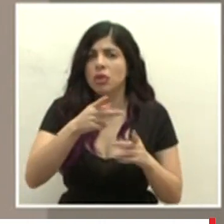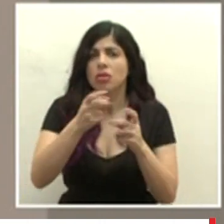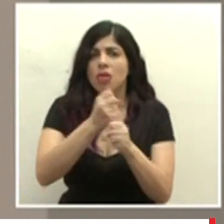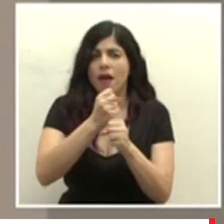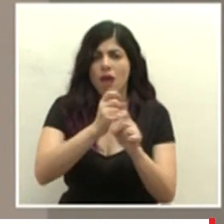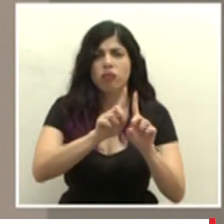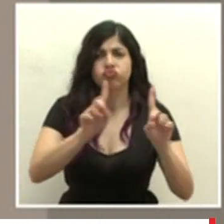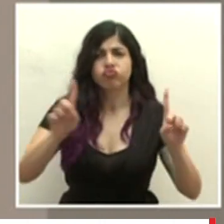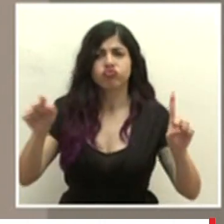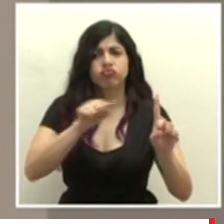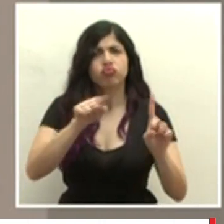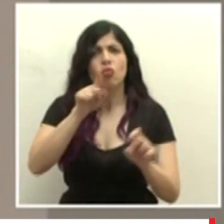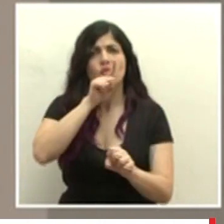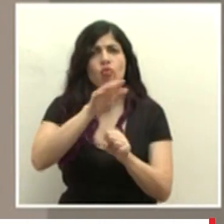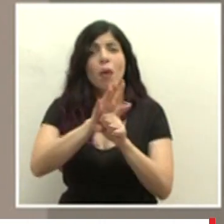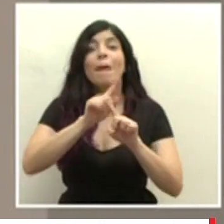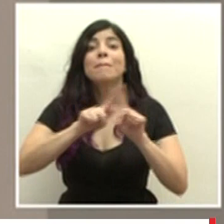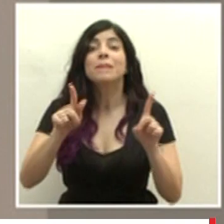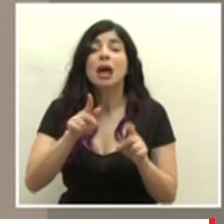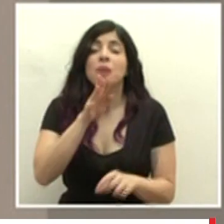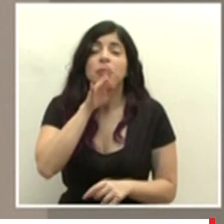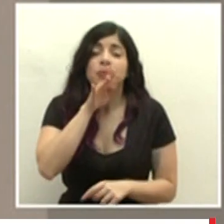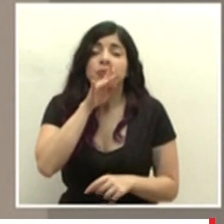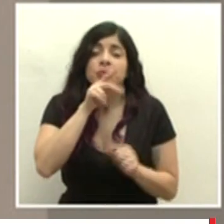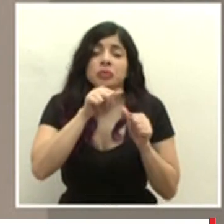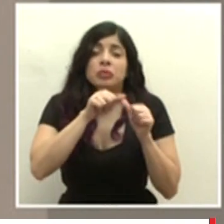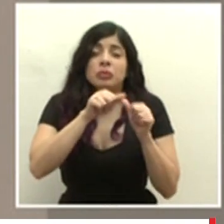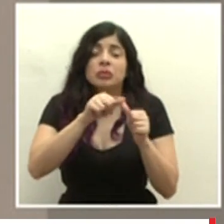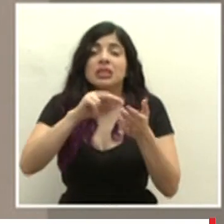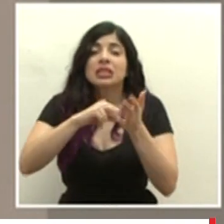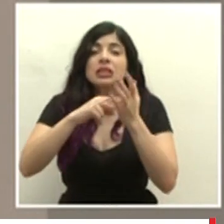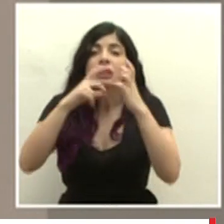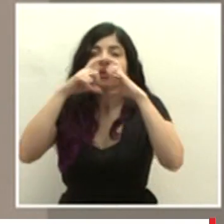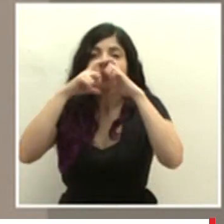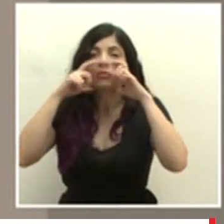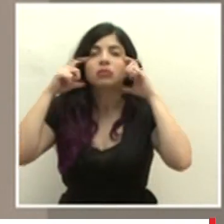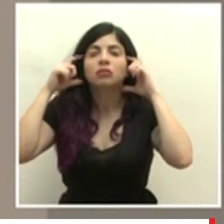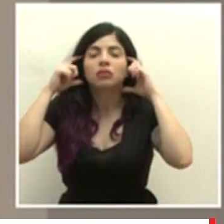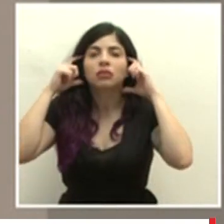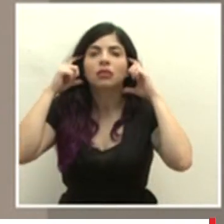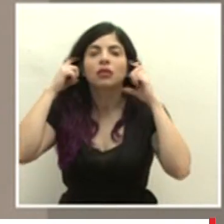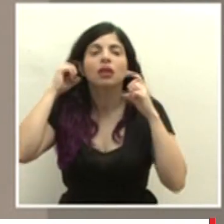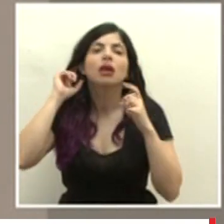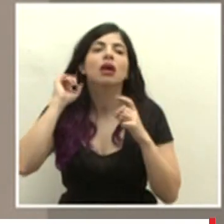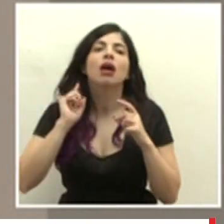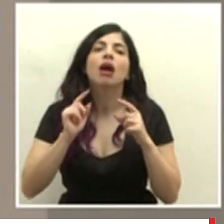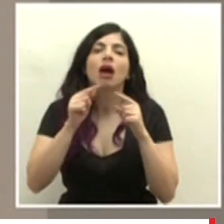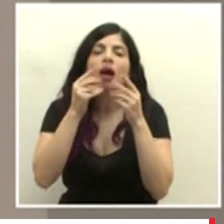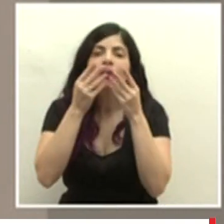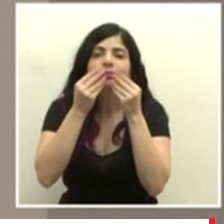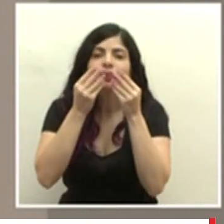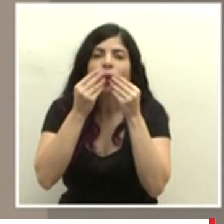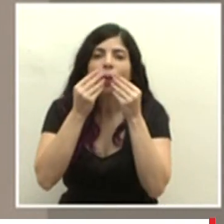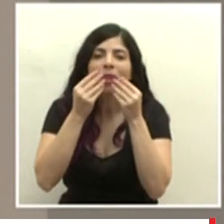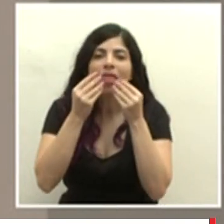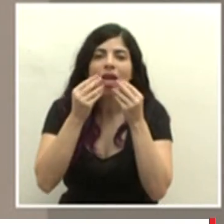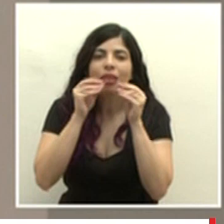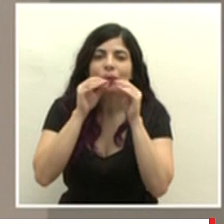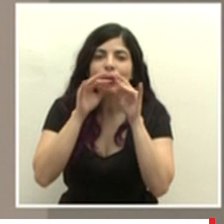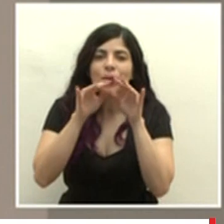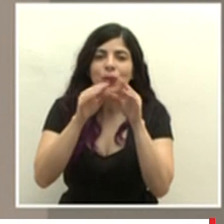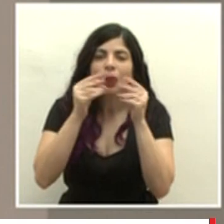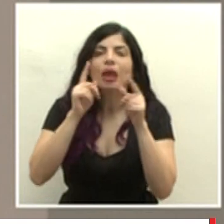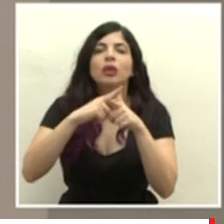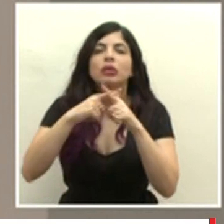trabajo, pero el constante estar hablando hace que los cubrebocas se humedezcan mucho más fácilmente. Entonces